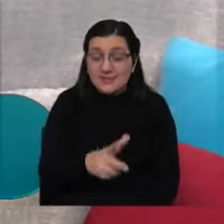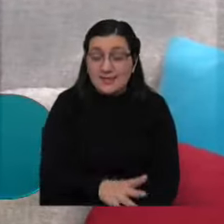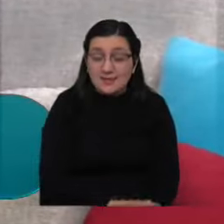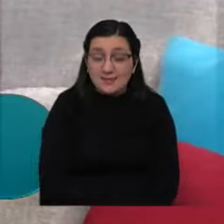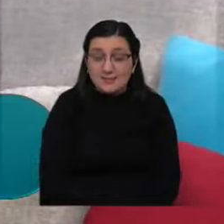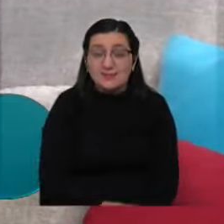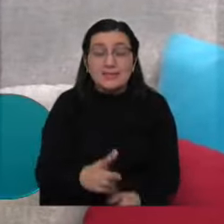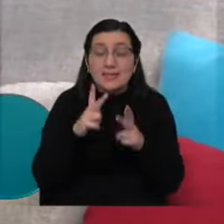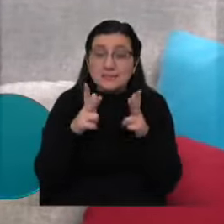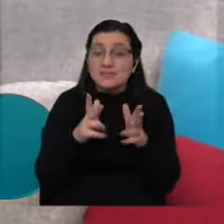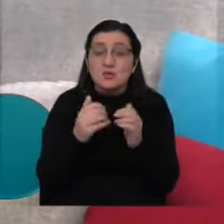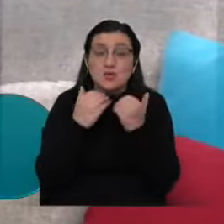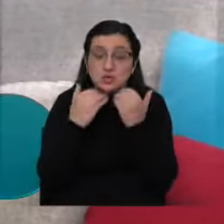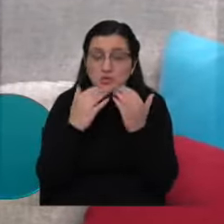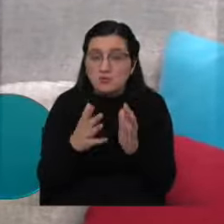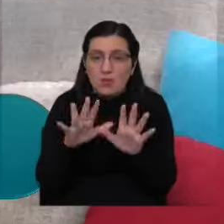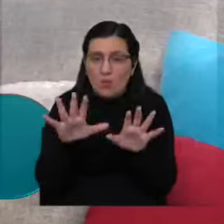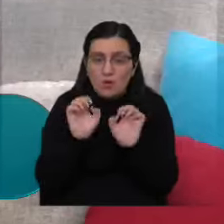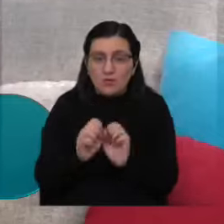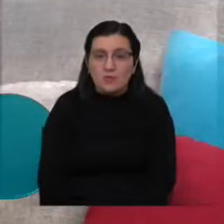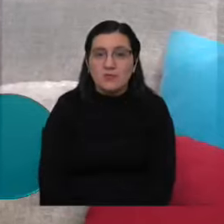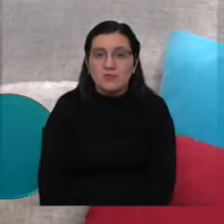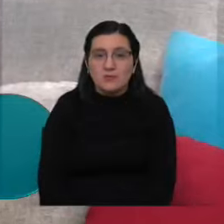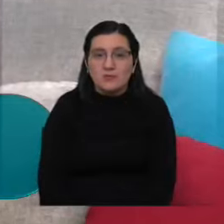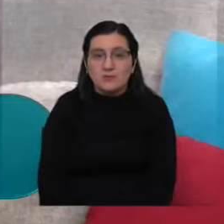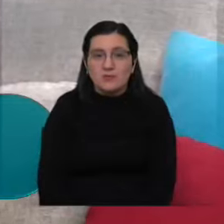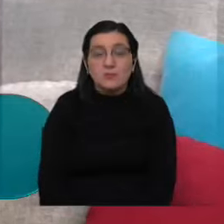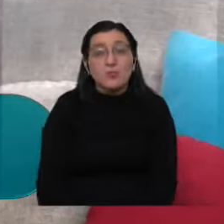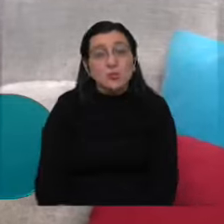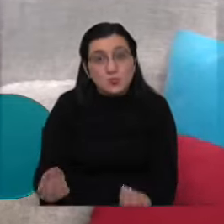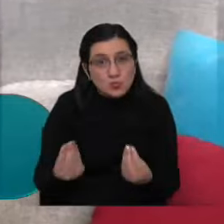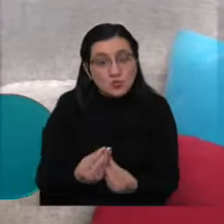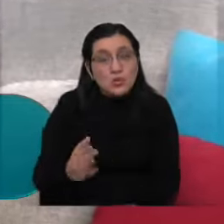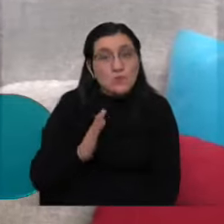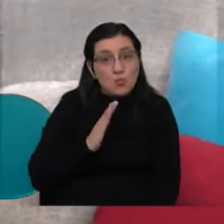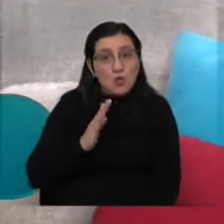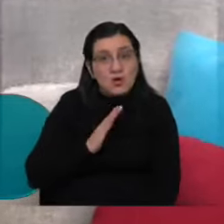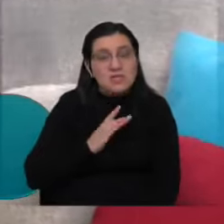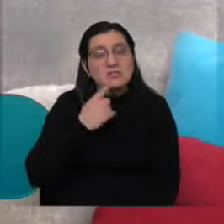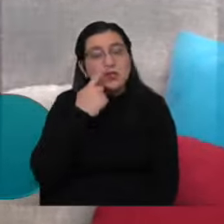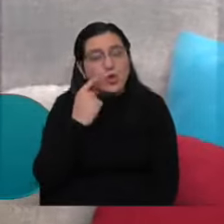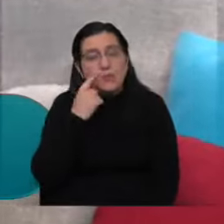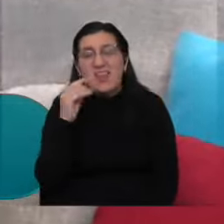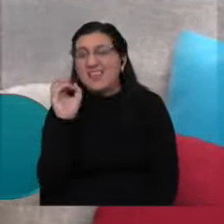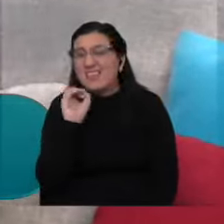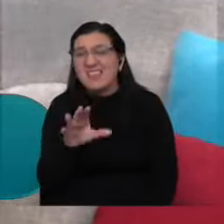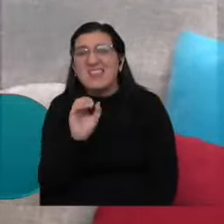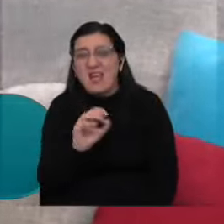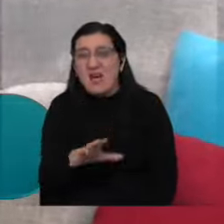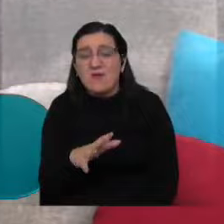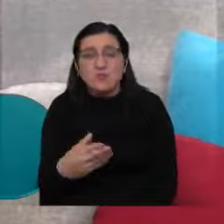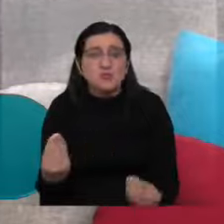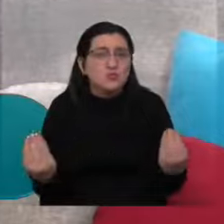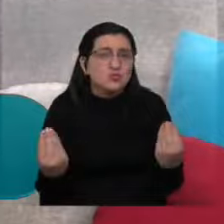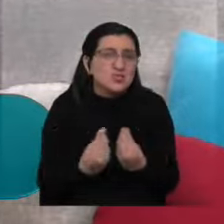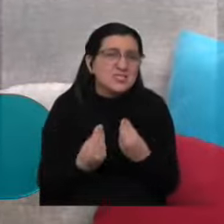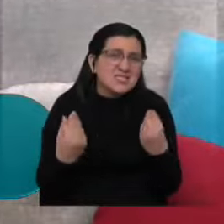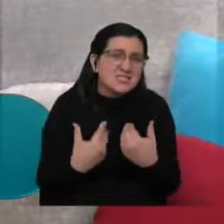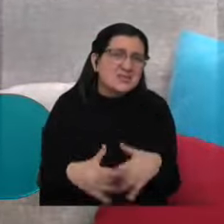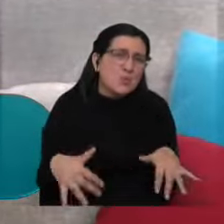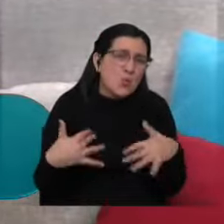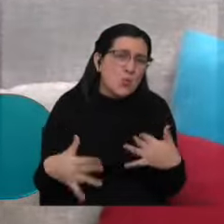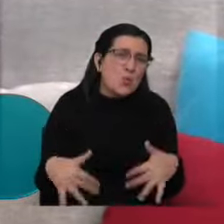acuerdo pero tuvo mucha crítica de de muchas partes de mujeres sí de mujeres de varones de sí de todos lados sobre todo por esa cosa cuando